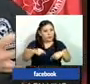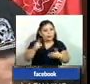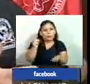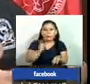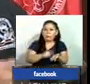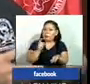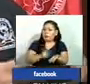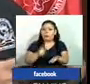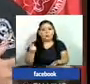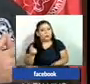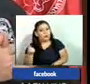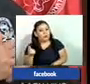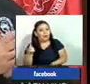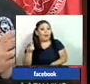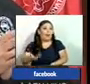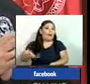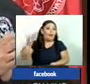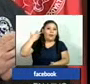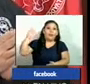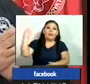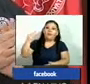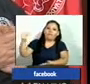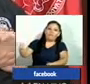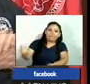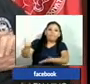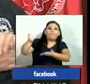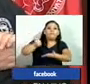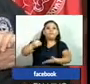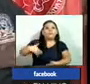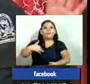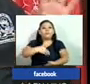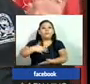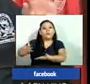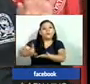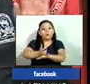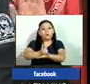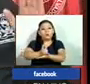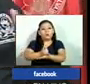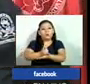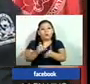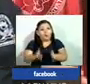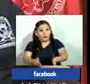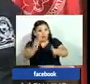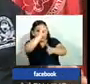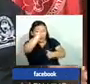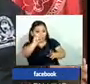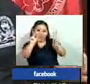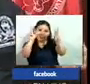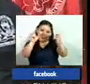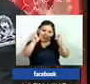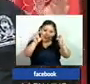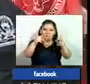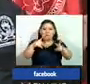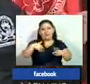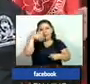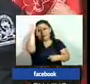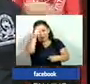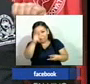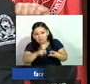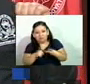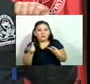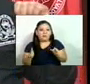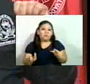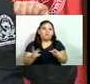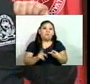de recursos que debieron haberse transferido por el Ministerio de Hacienda la Facultad de Ciencias y Humanidad y la Facultad